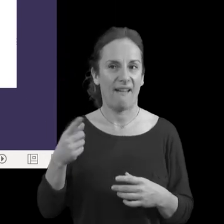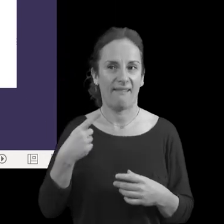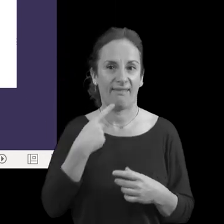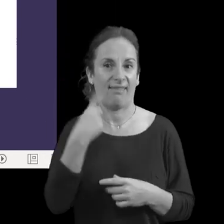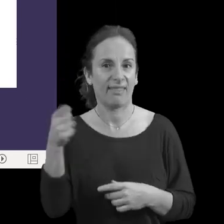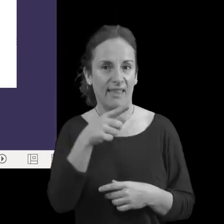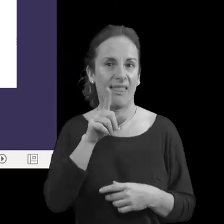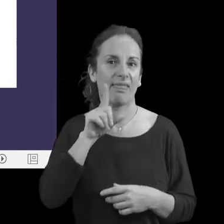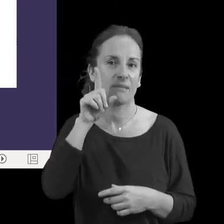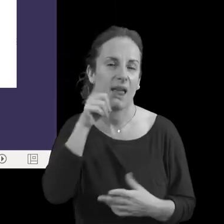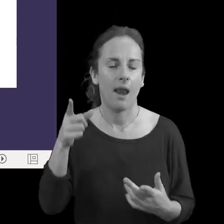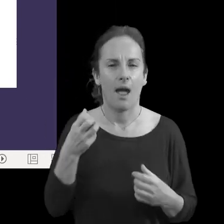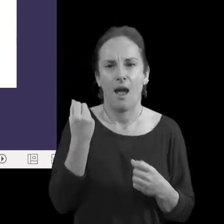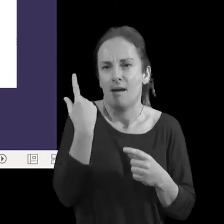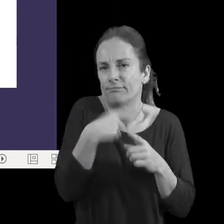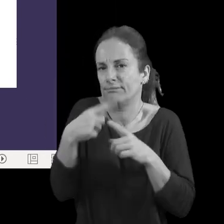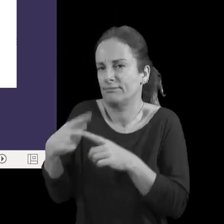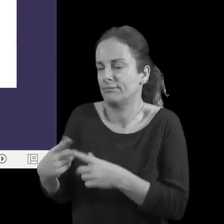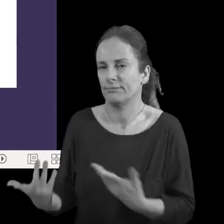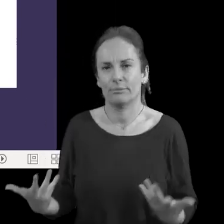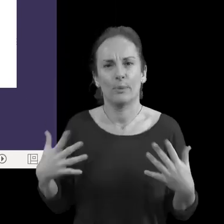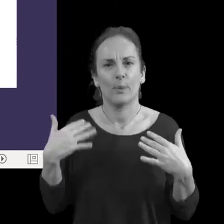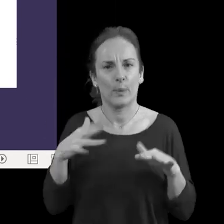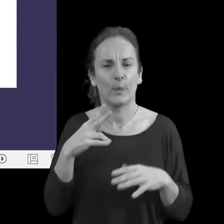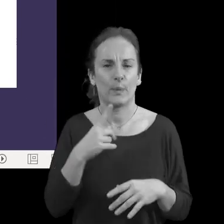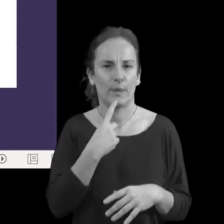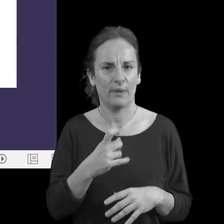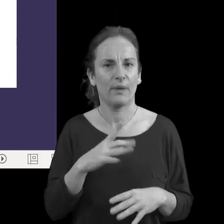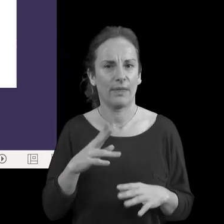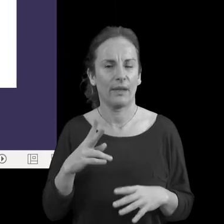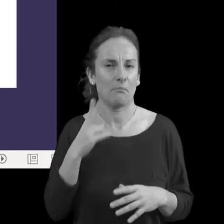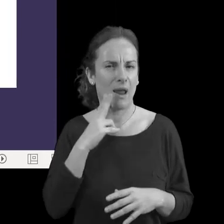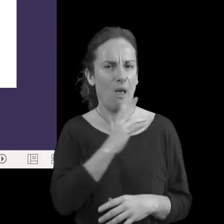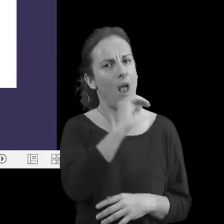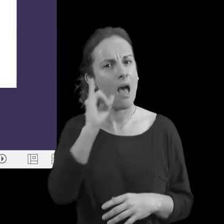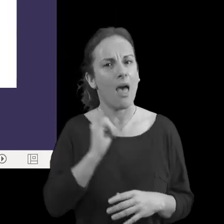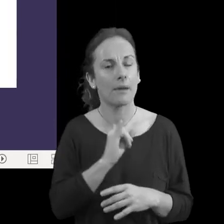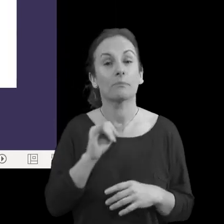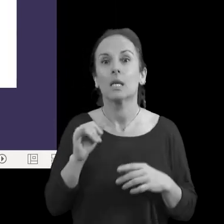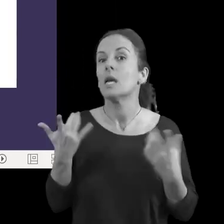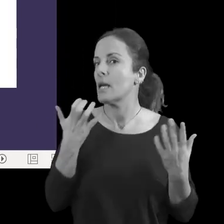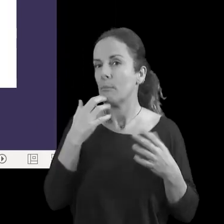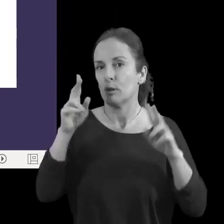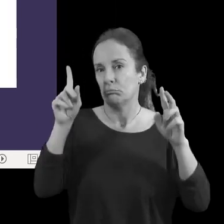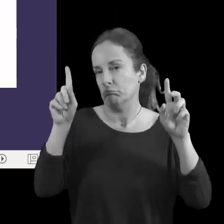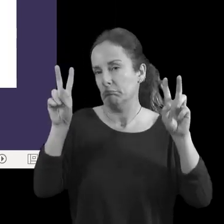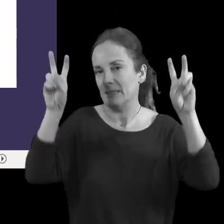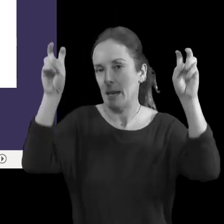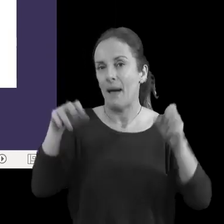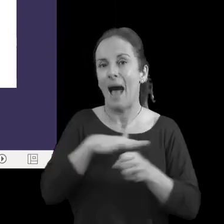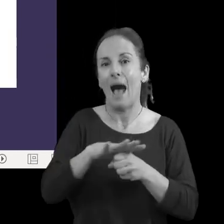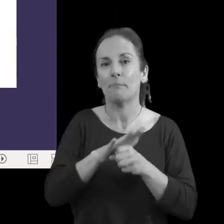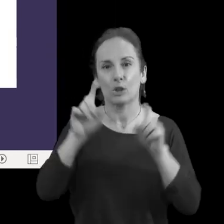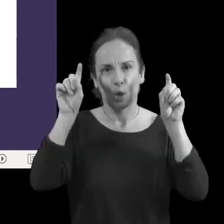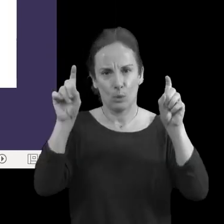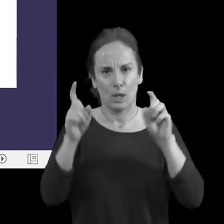todavía muy complicado, ¿no? Creo que seguimos muy invisibles en el ámbito educativo también. Hay todavía una falta de